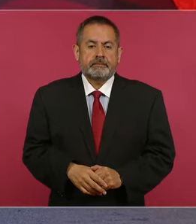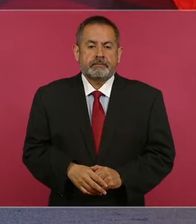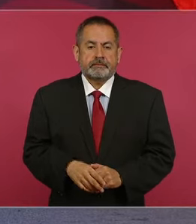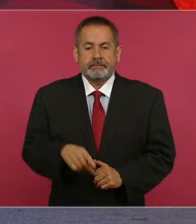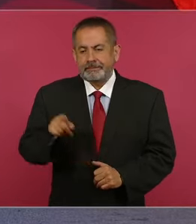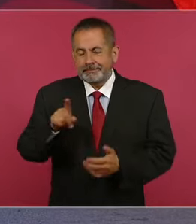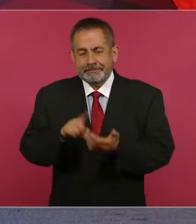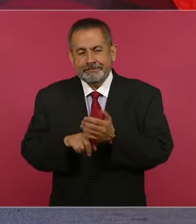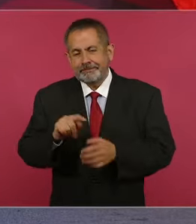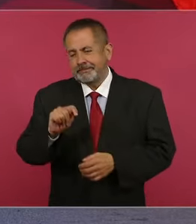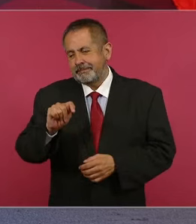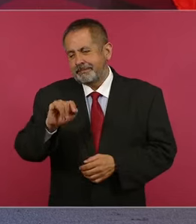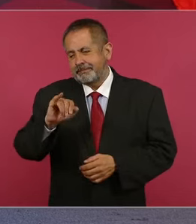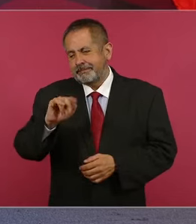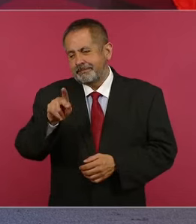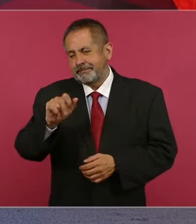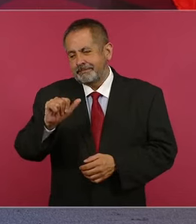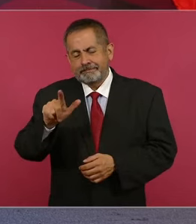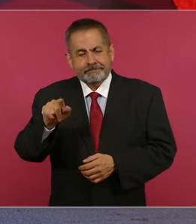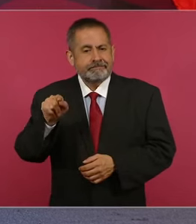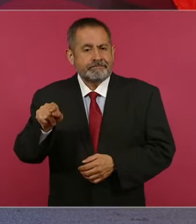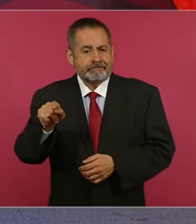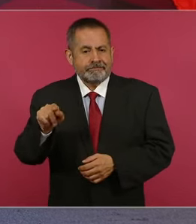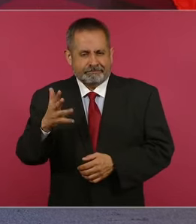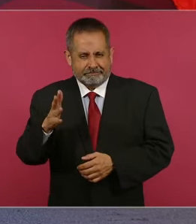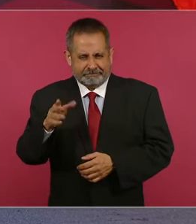Tikal, más o menos aquí,